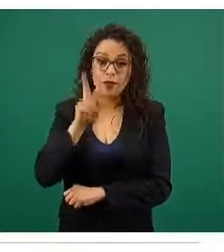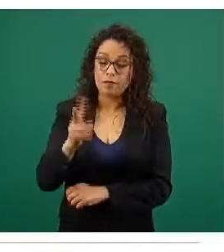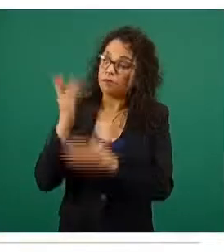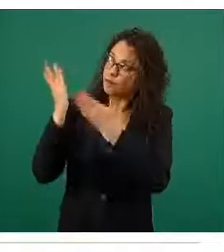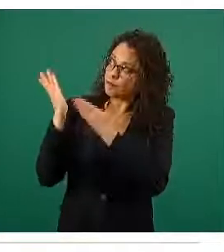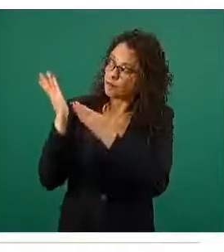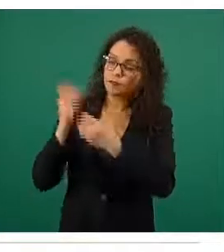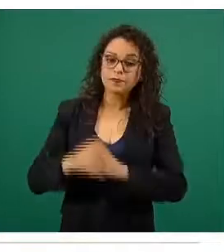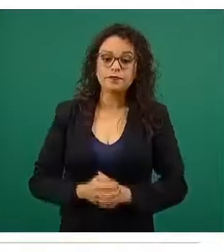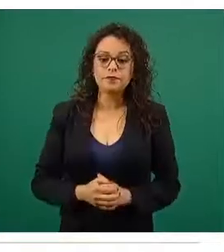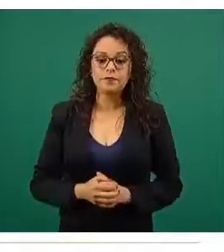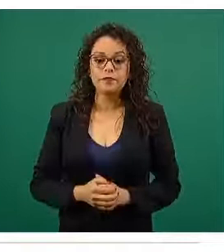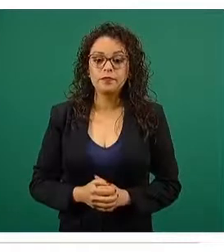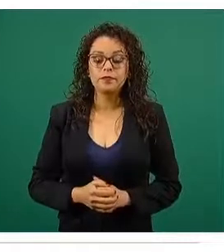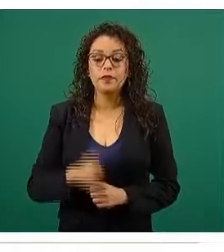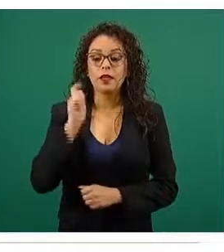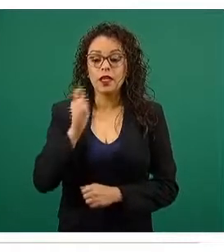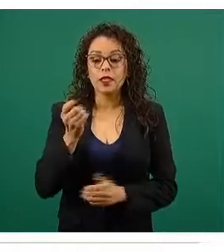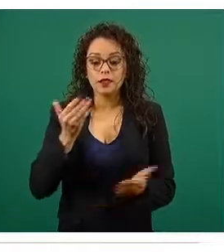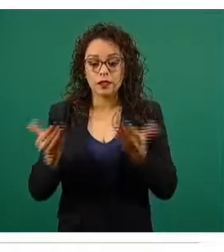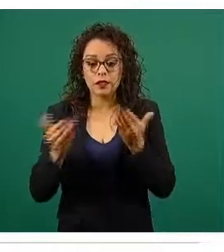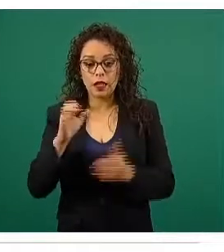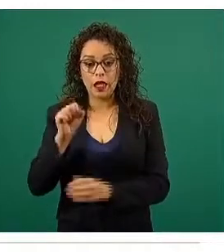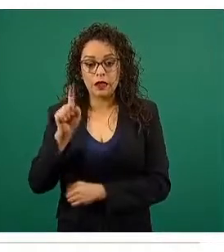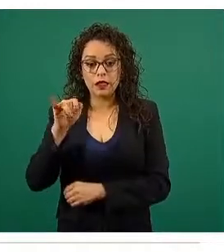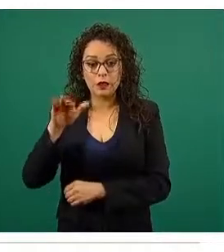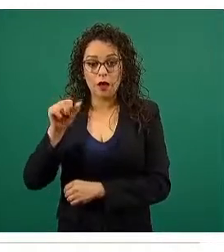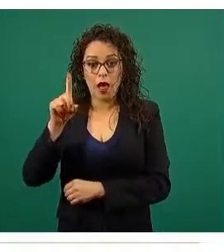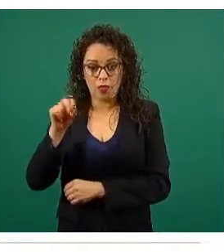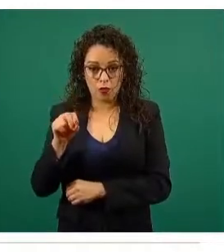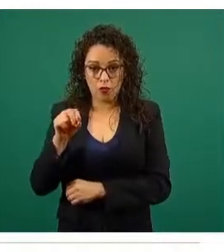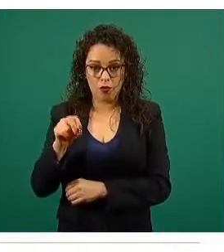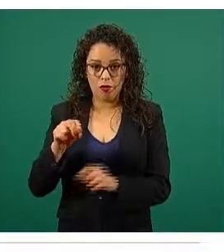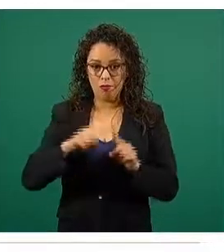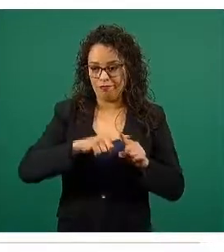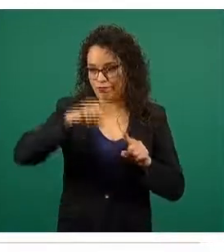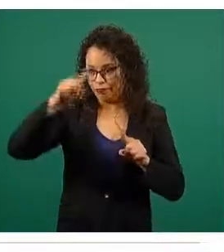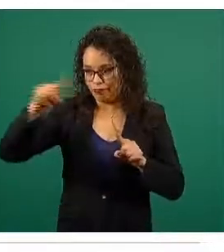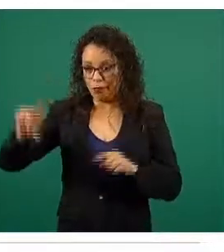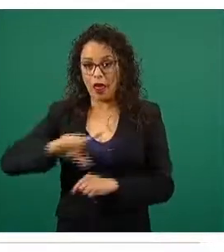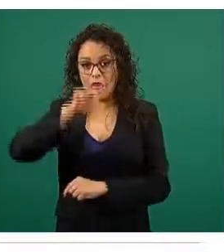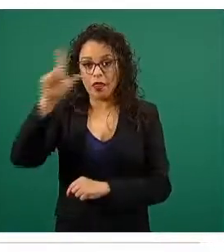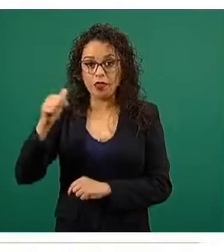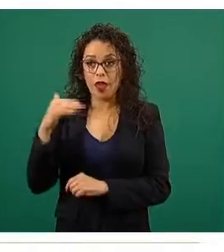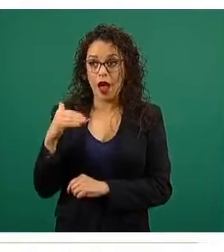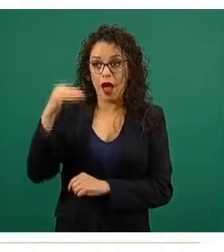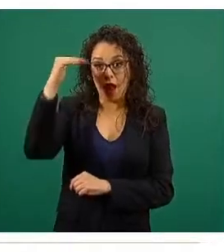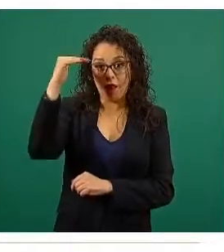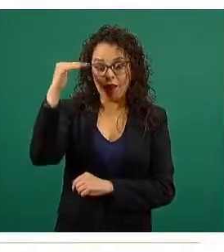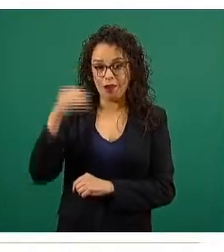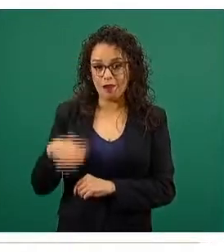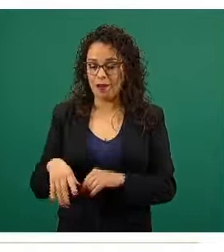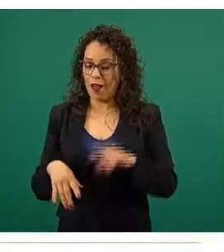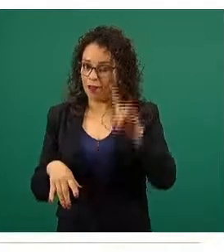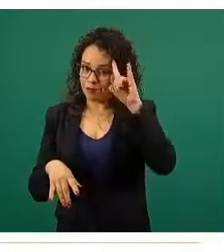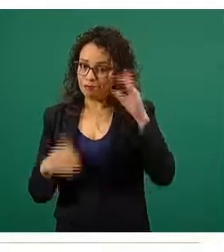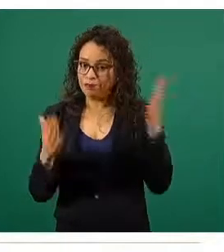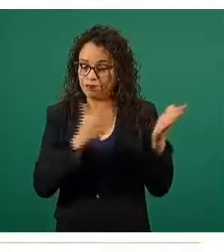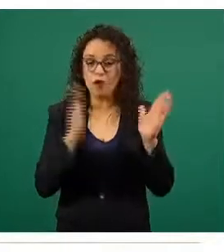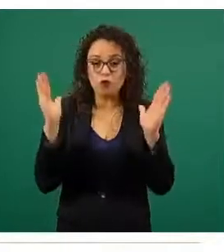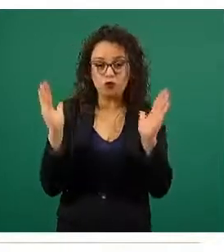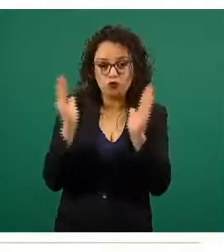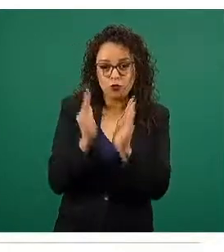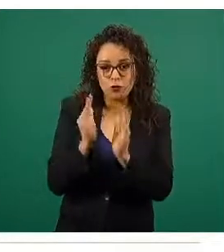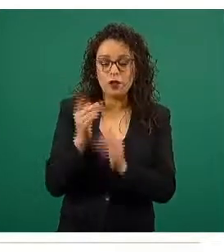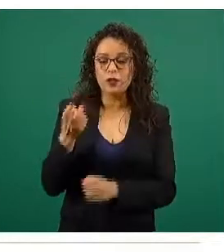estimados, aquí las defunciones. En la esquina superior derecha el semáforo vigente en estos momentos que fue actualizado